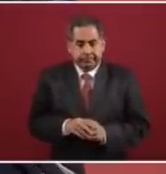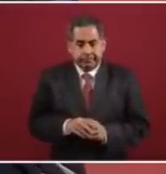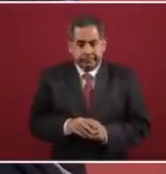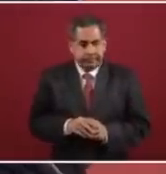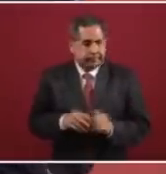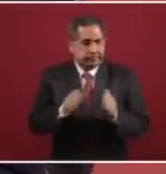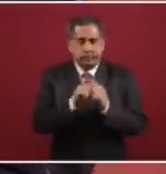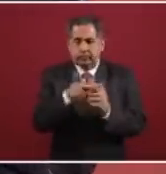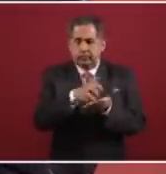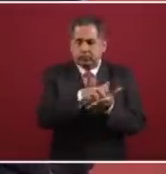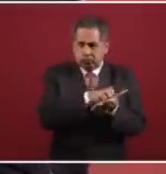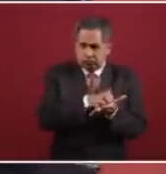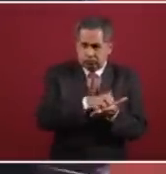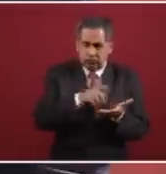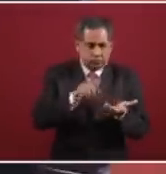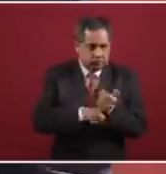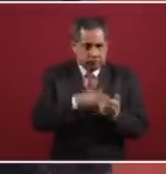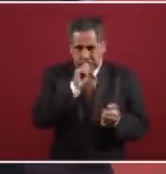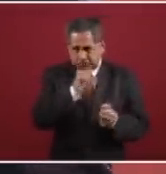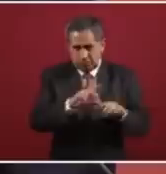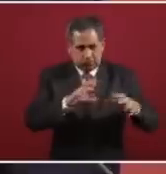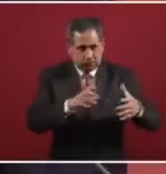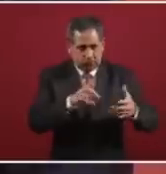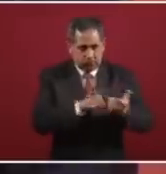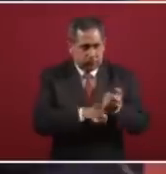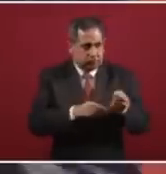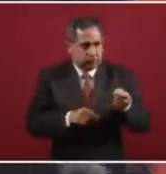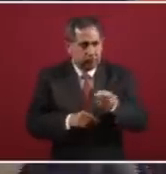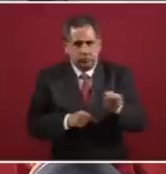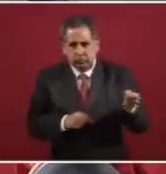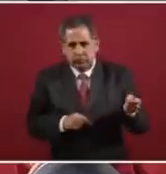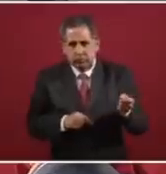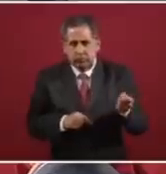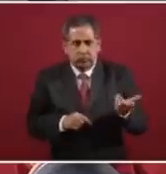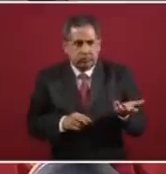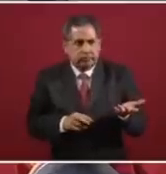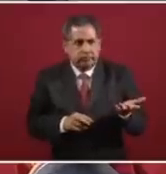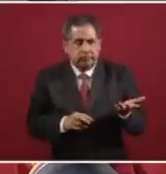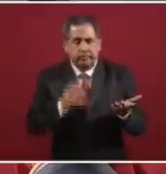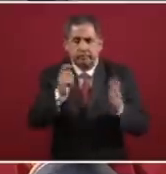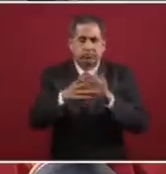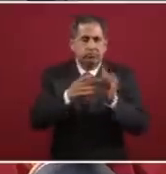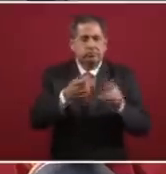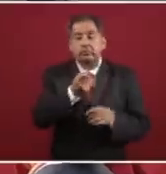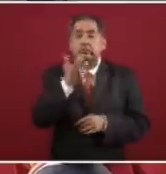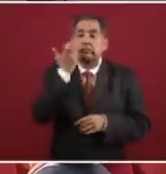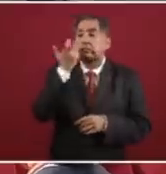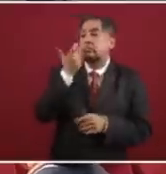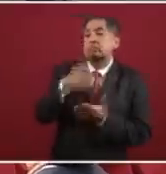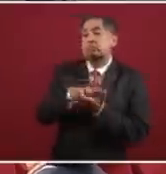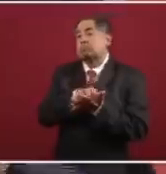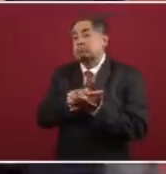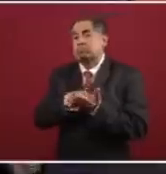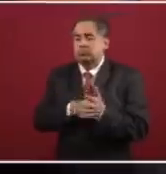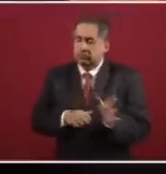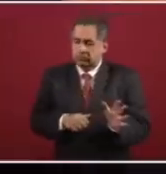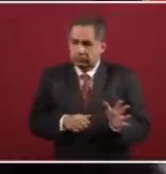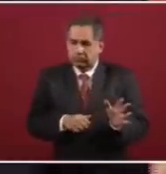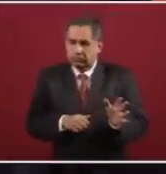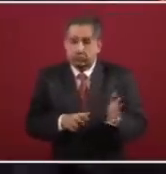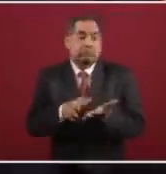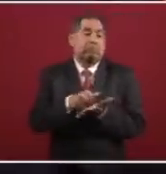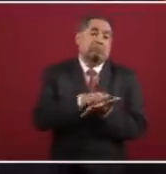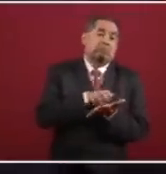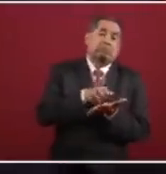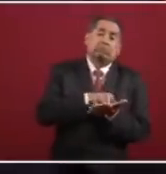con la austeridad, porque también se utilizaba eso de excusa, es decir, por la